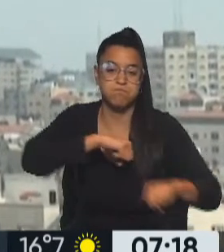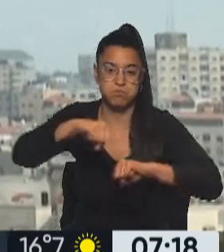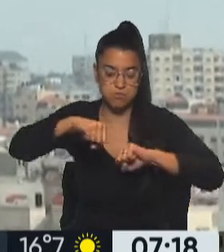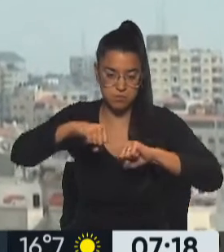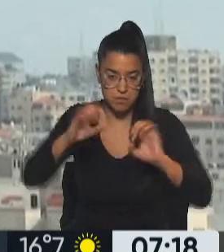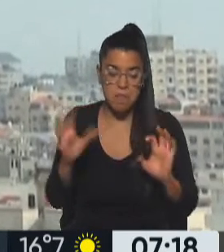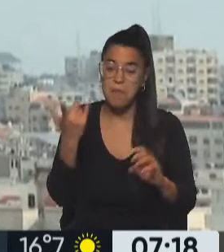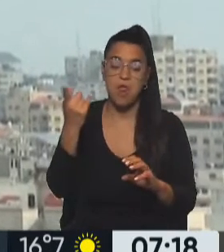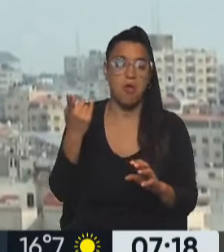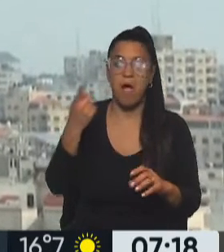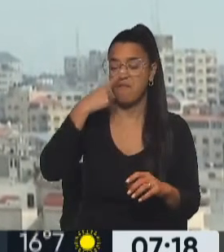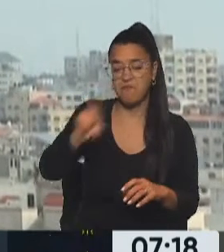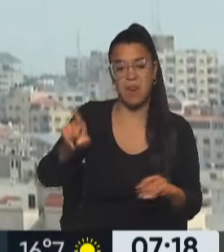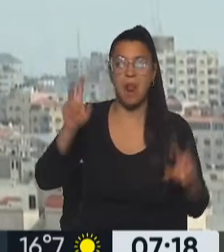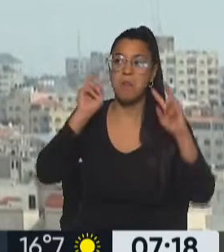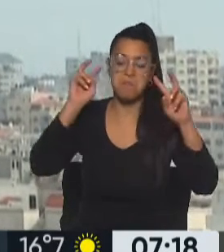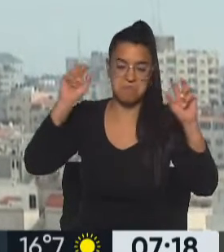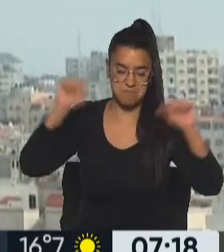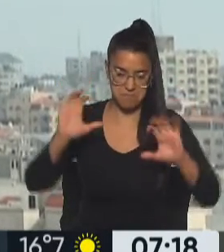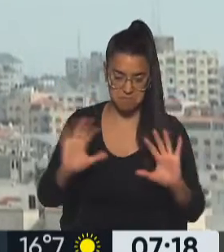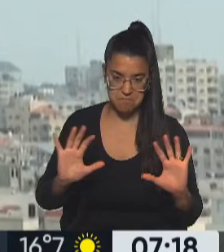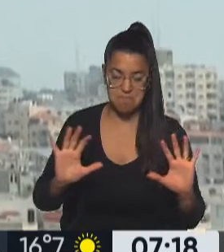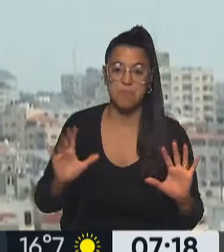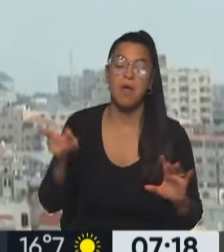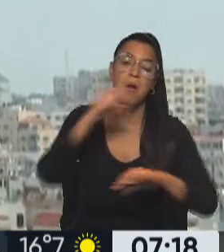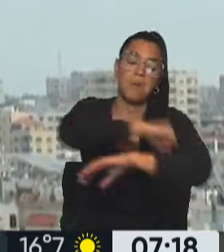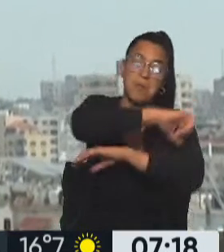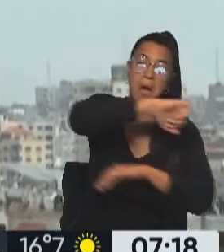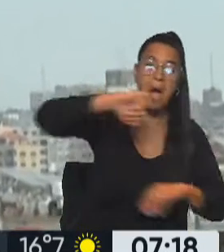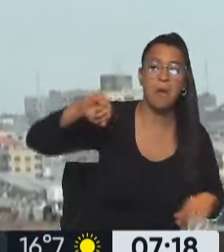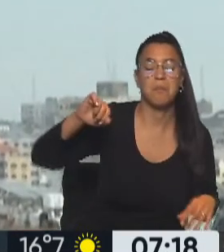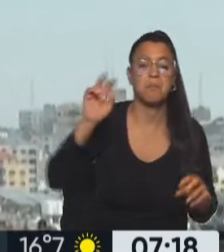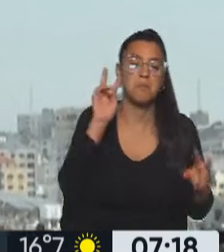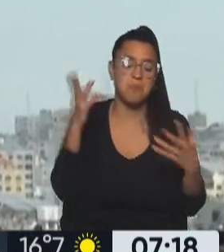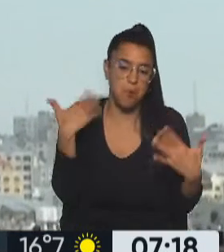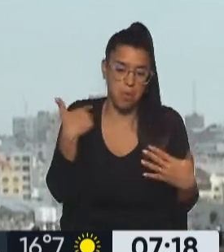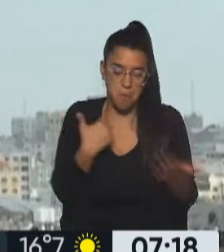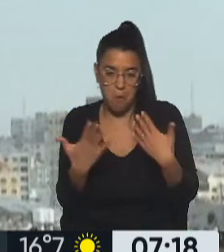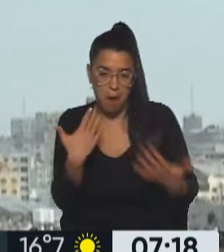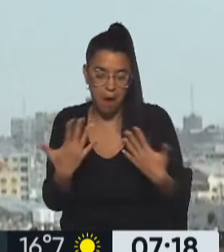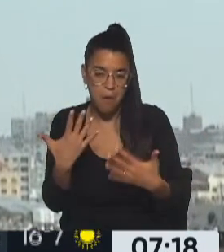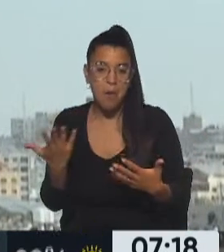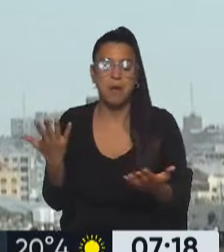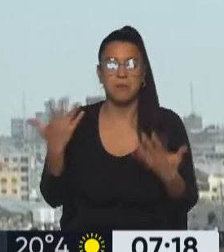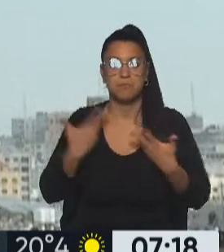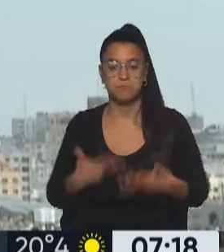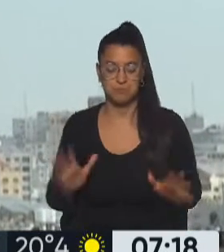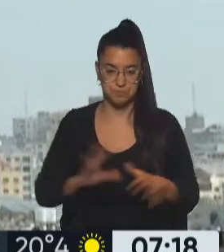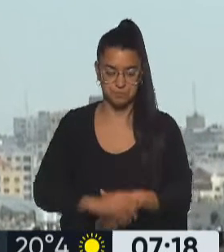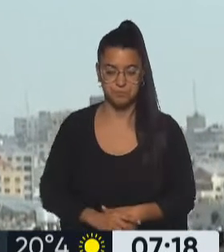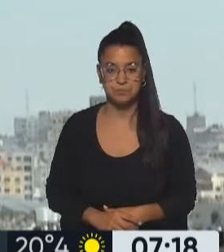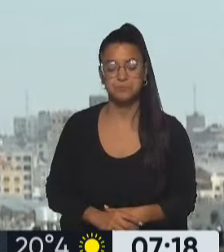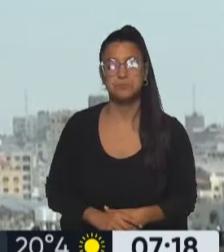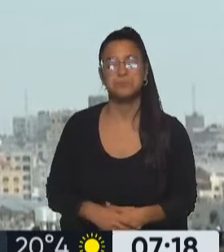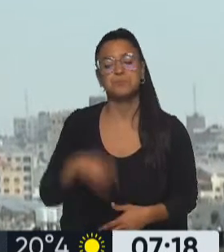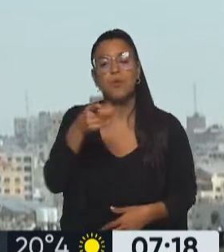Pero felizmente fue una falsa alarma. Sí, abrimos la ventana, así que podemos hablar más cómodamente.